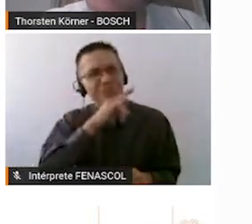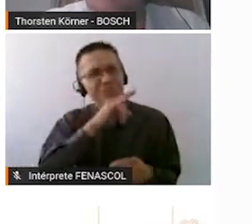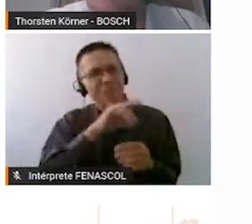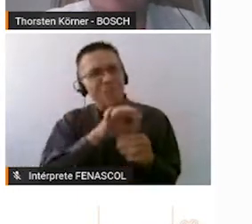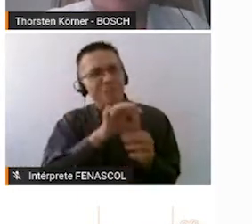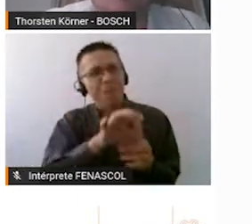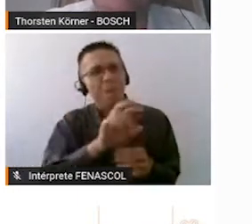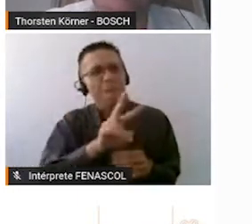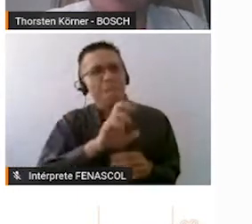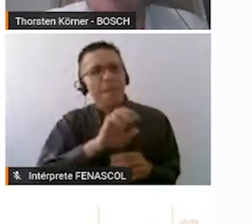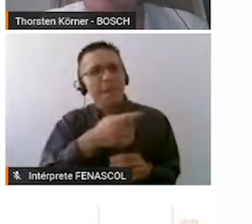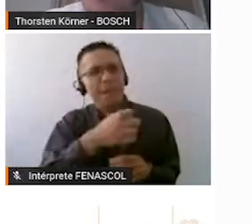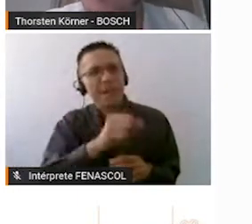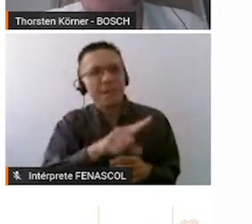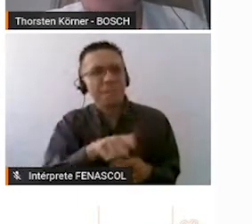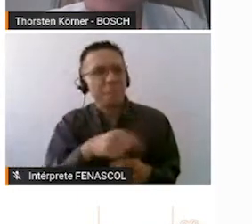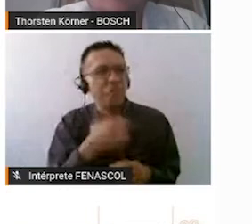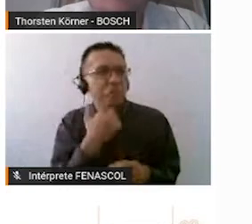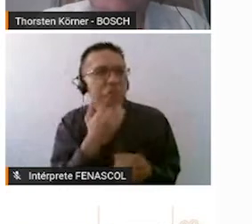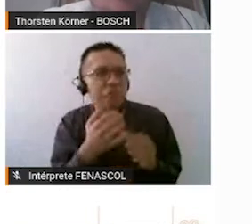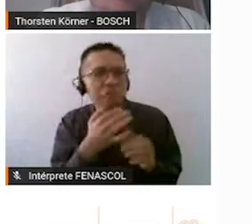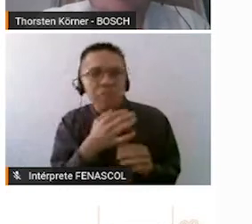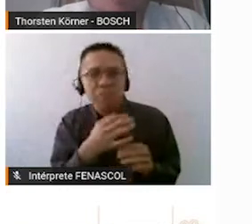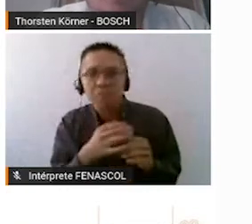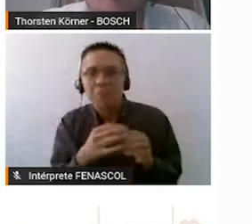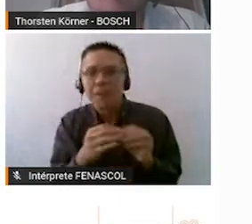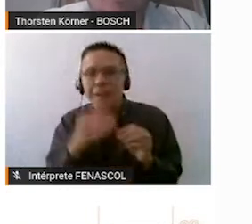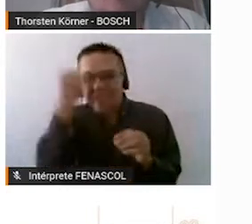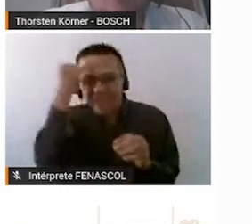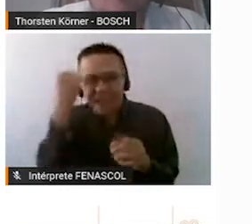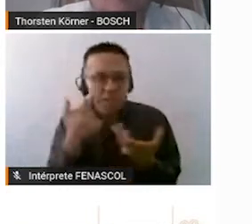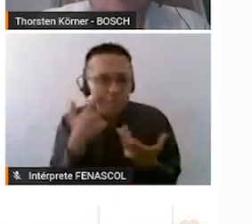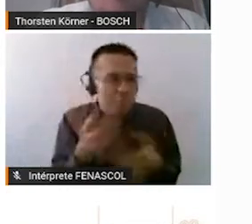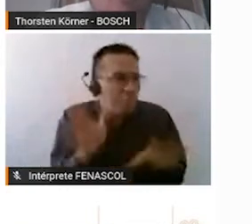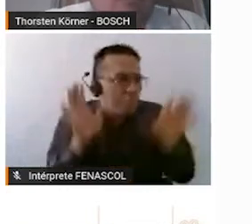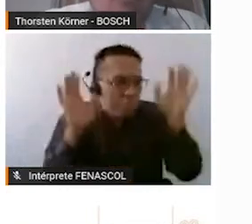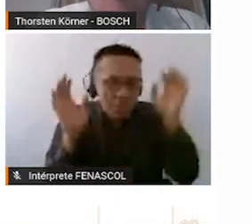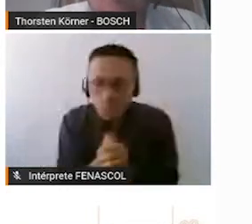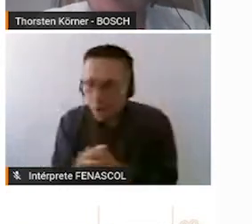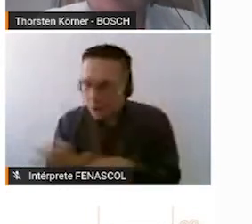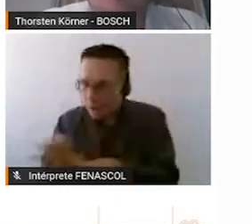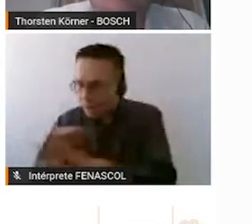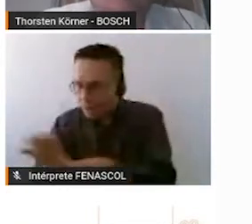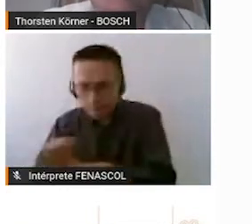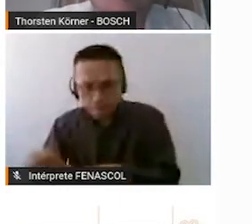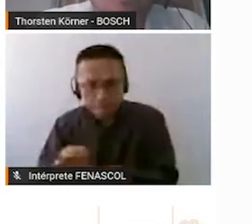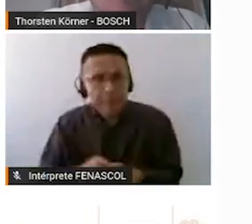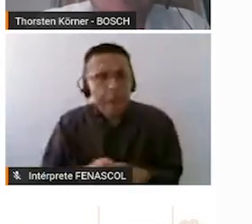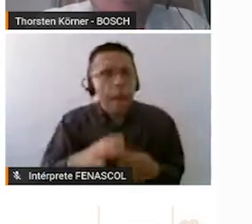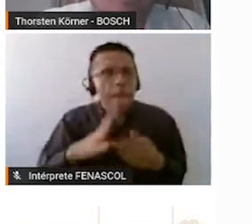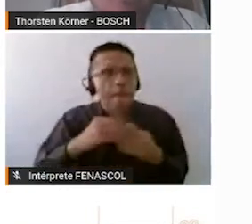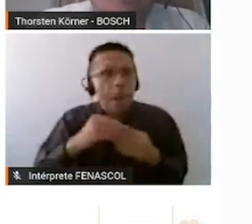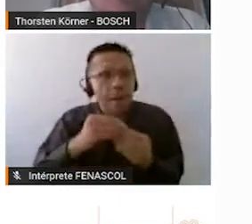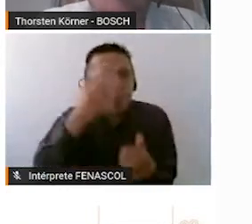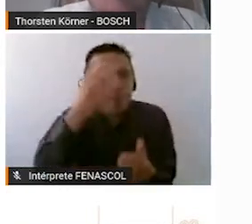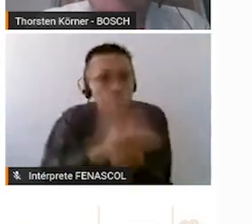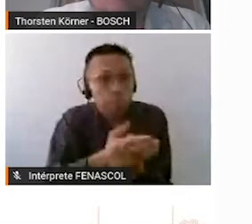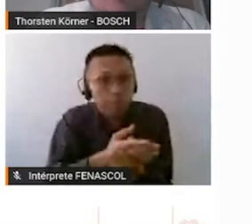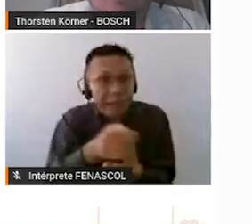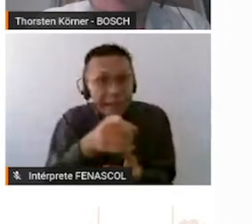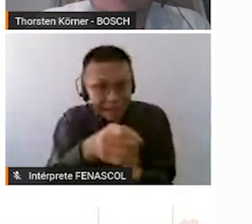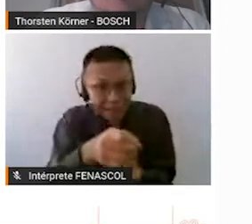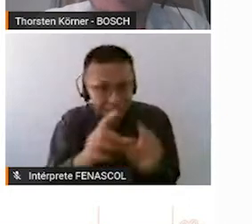broma o de simplemente mostrar que podías conectar cualquier objeto al Internet, pero básicamente ese fue el